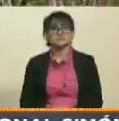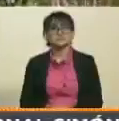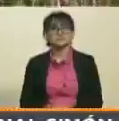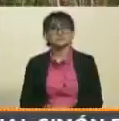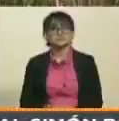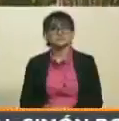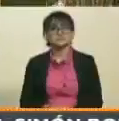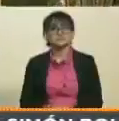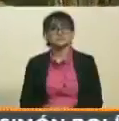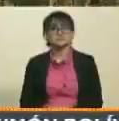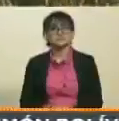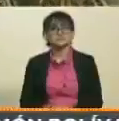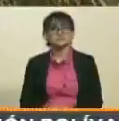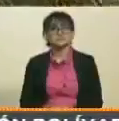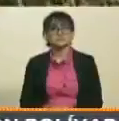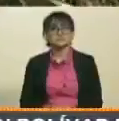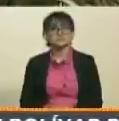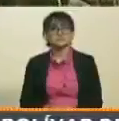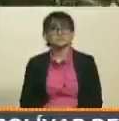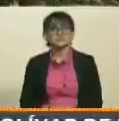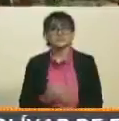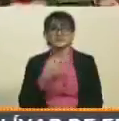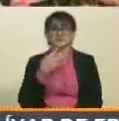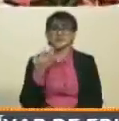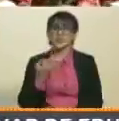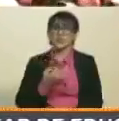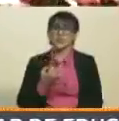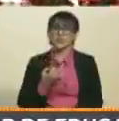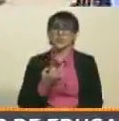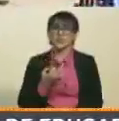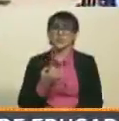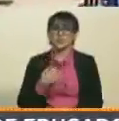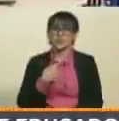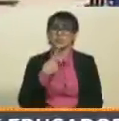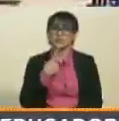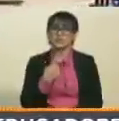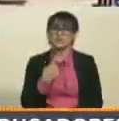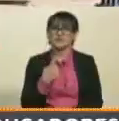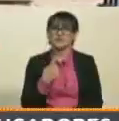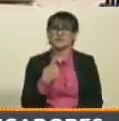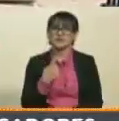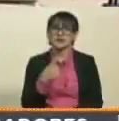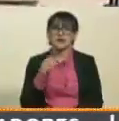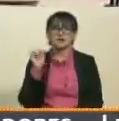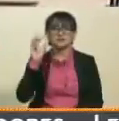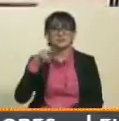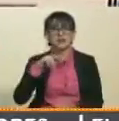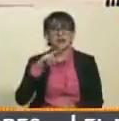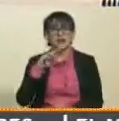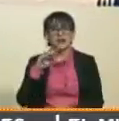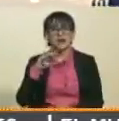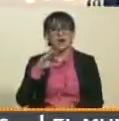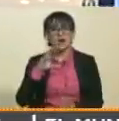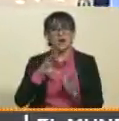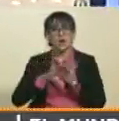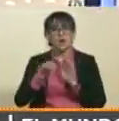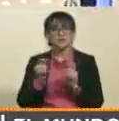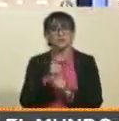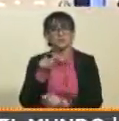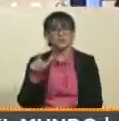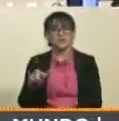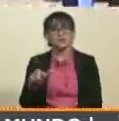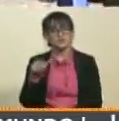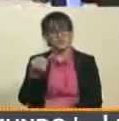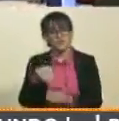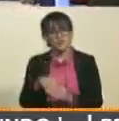Y les aseguro, como les dije, para la Asamblea Constituyente, voten por la